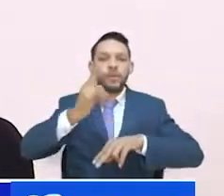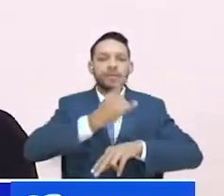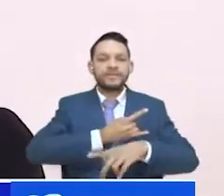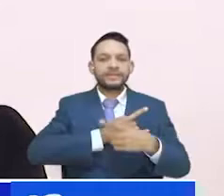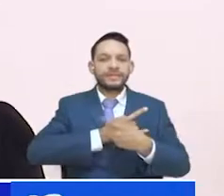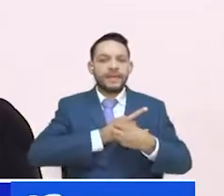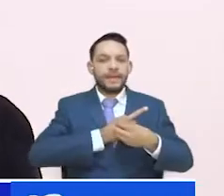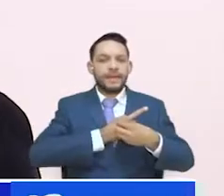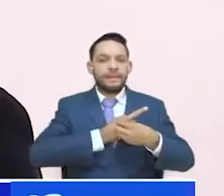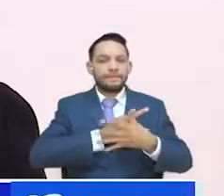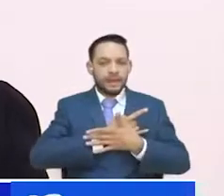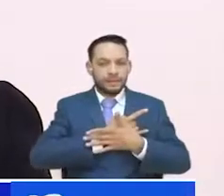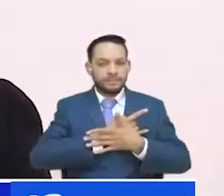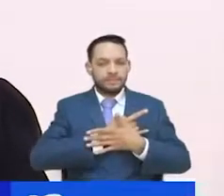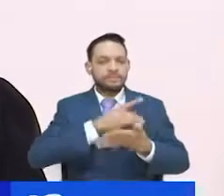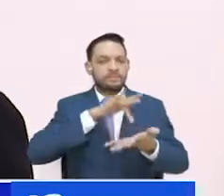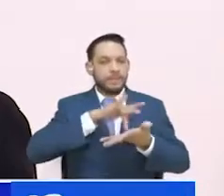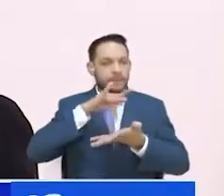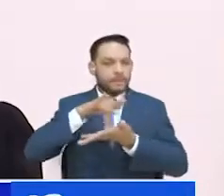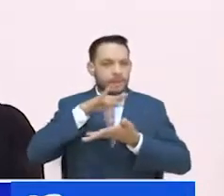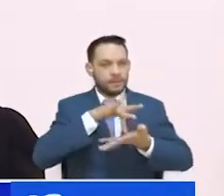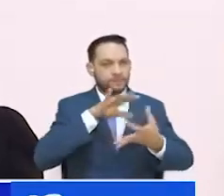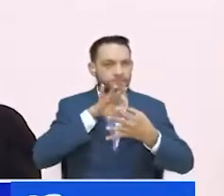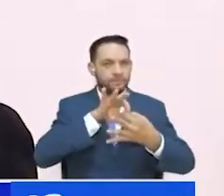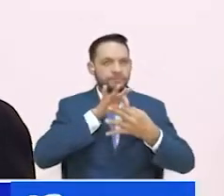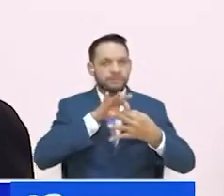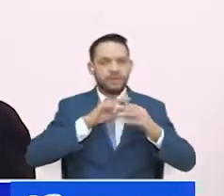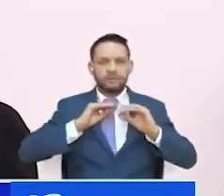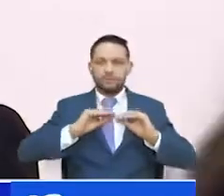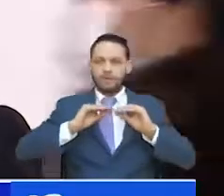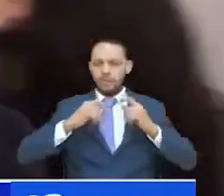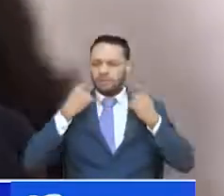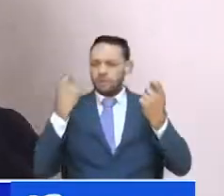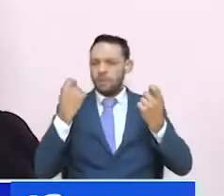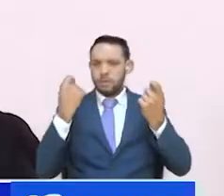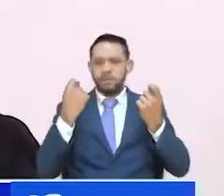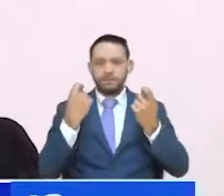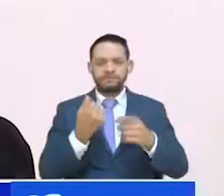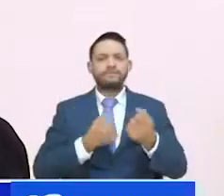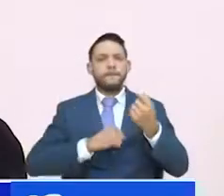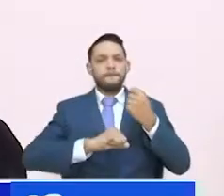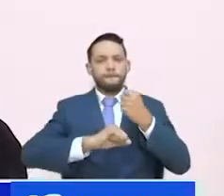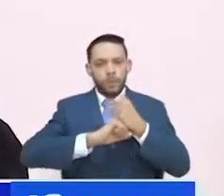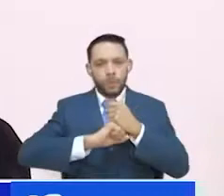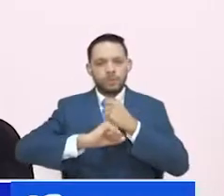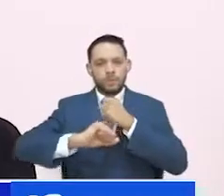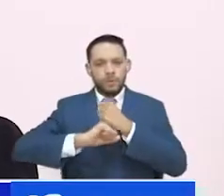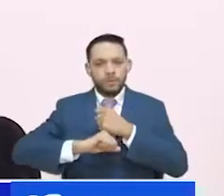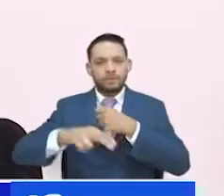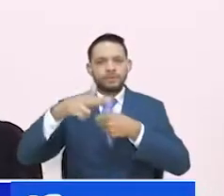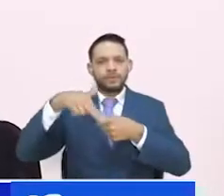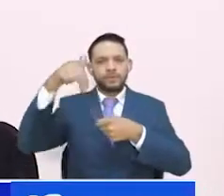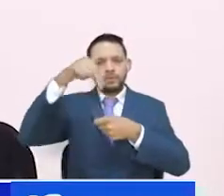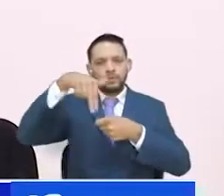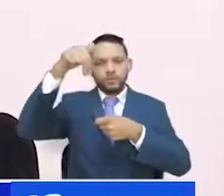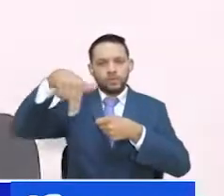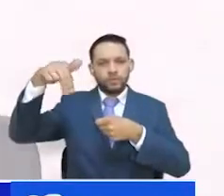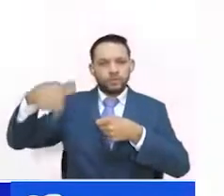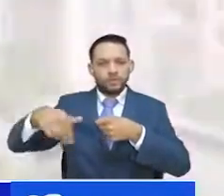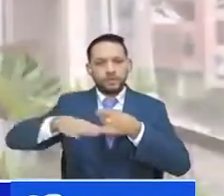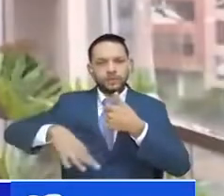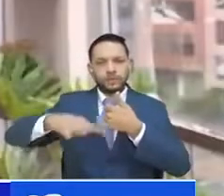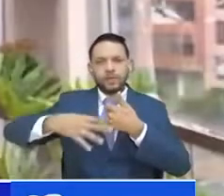Caldas, y a enviar ese mensaje desde la región para pedir el apoyo de los ciudadanos del eje